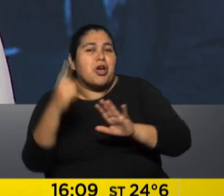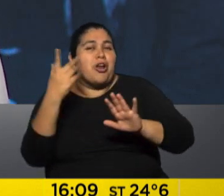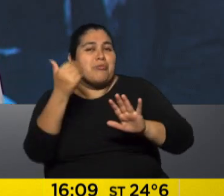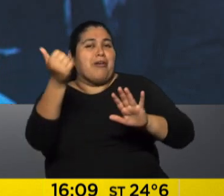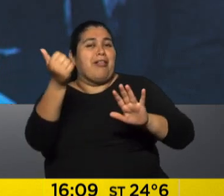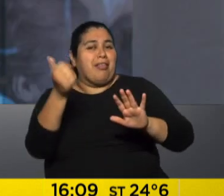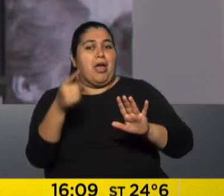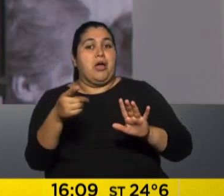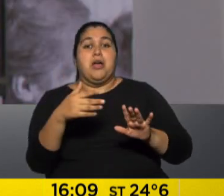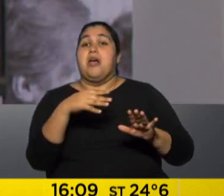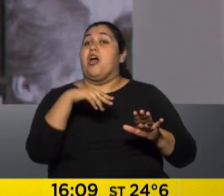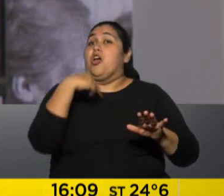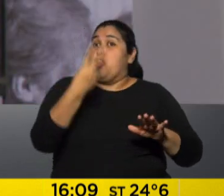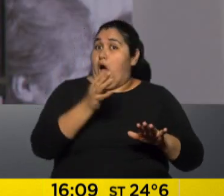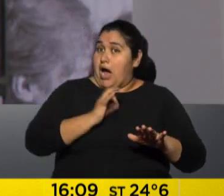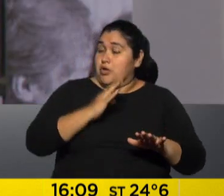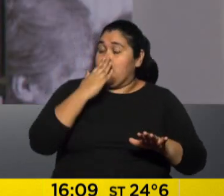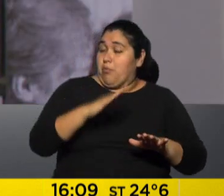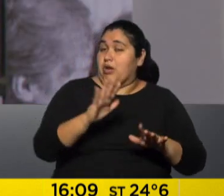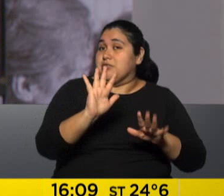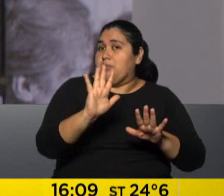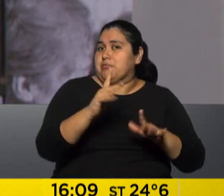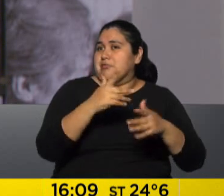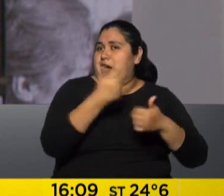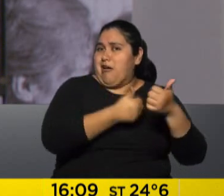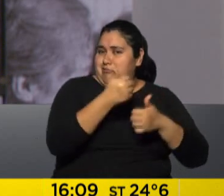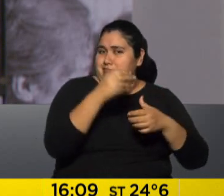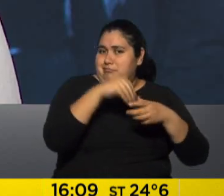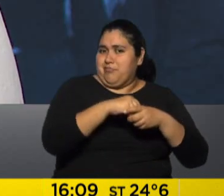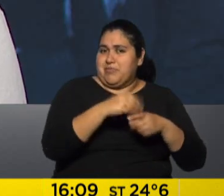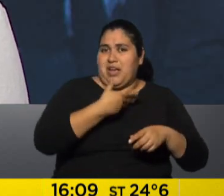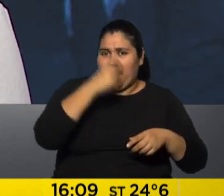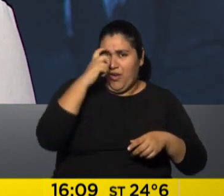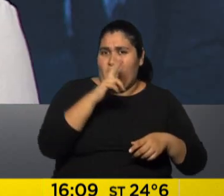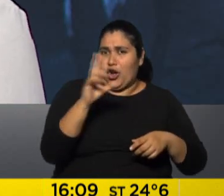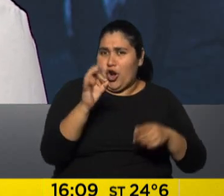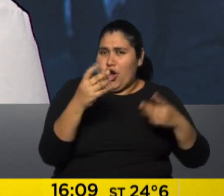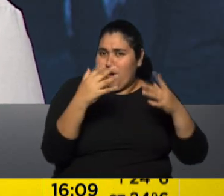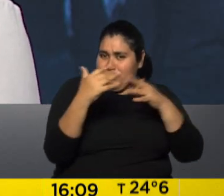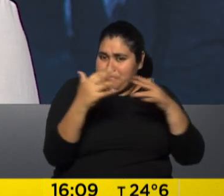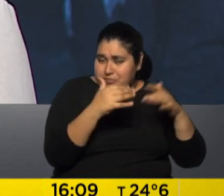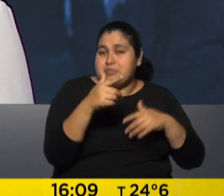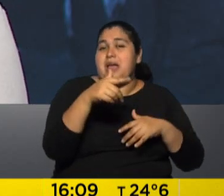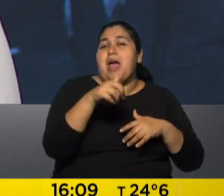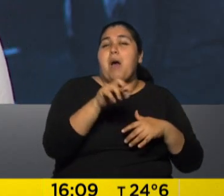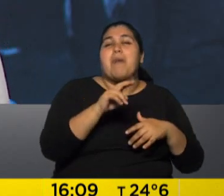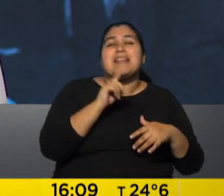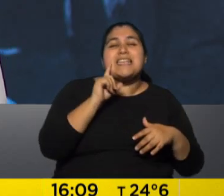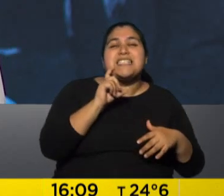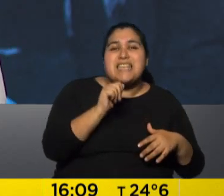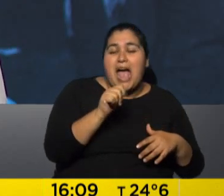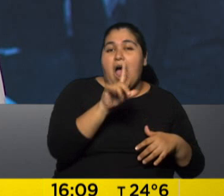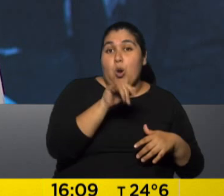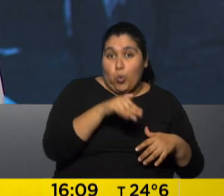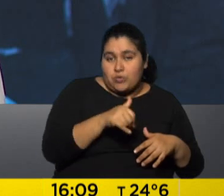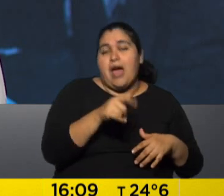después ya estabas participando de tu primer torneo de AFA con Ferro, ¿verdad? Exacto. Con el club Ferro Carril. Patricia Luna, que en ese momento empezaba a